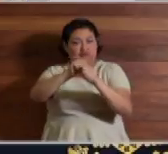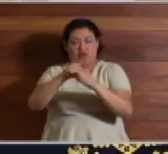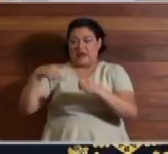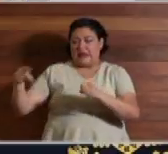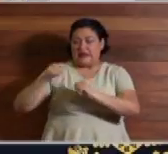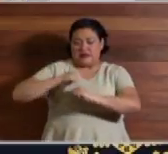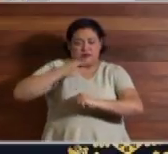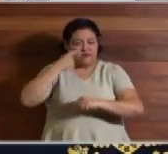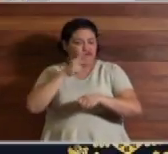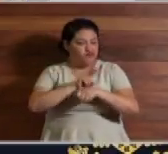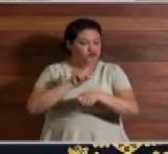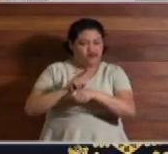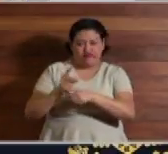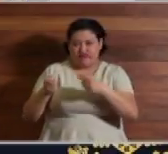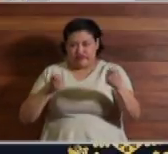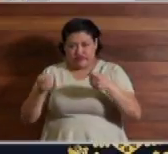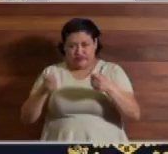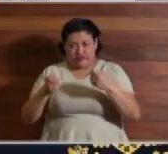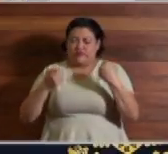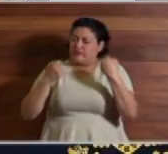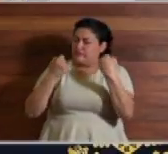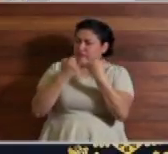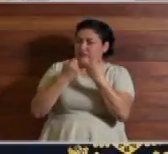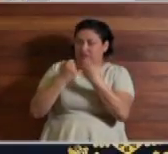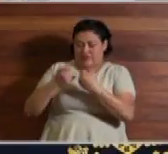igual manera, y para los fines